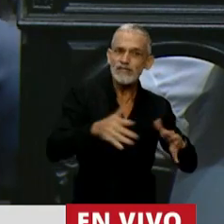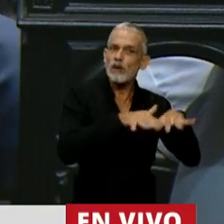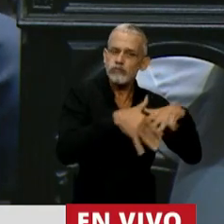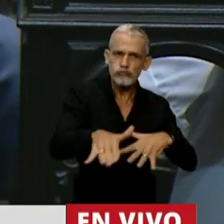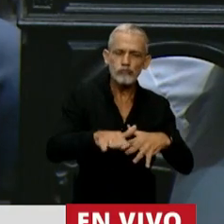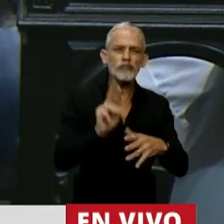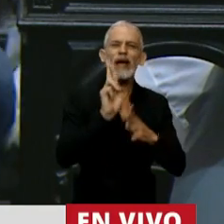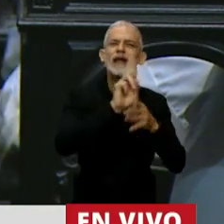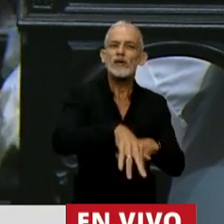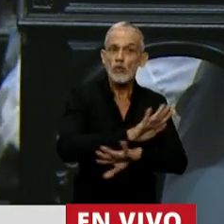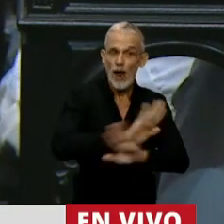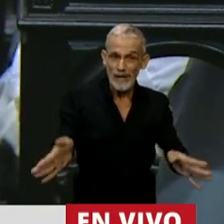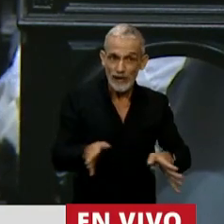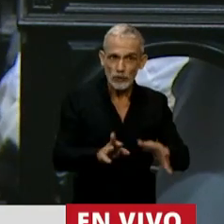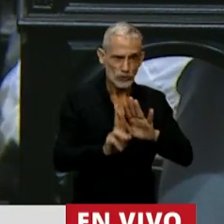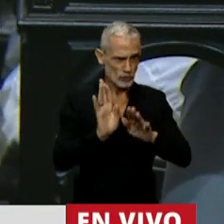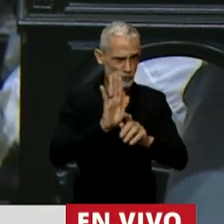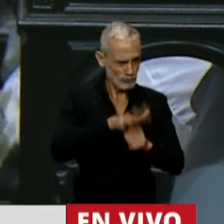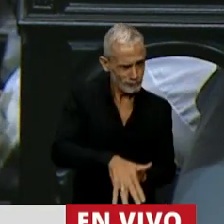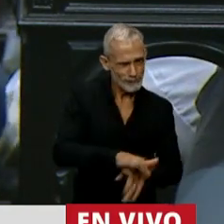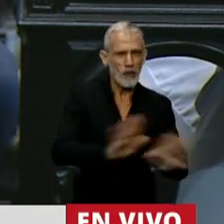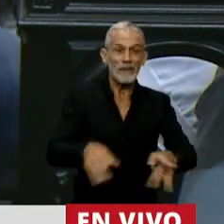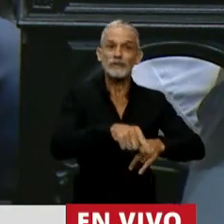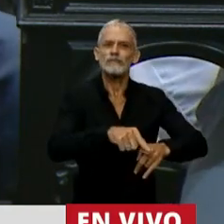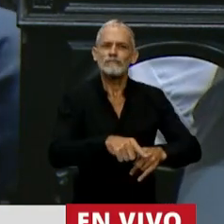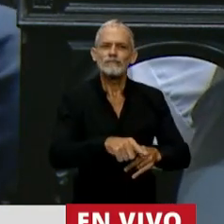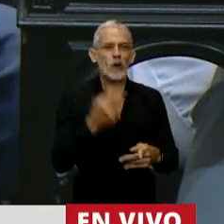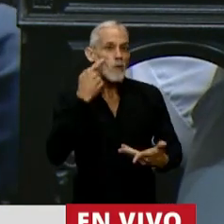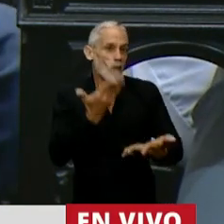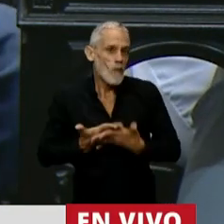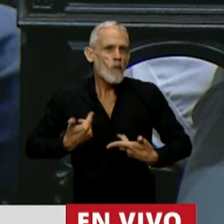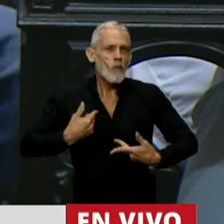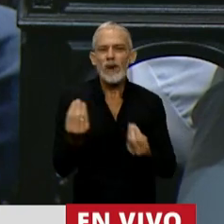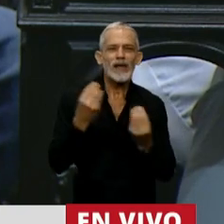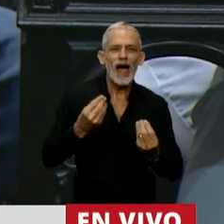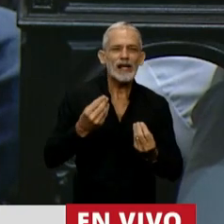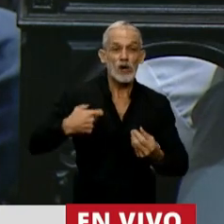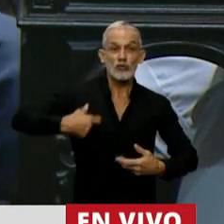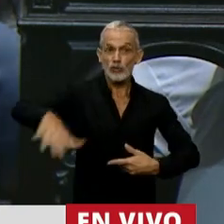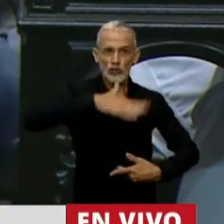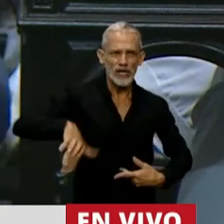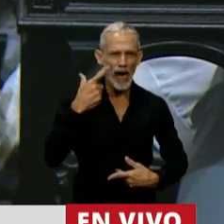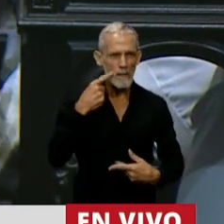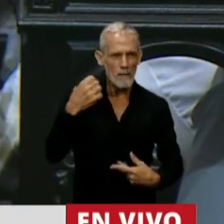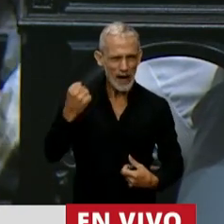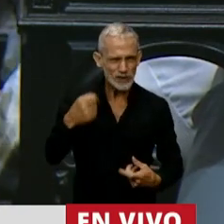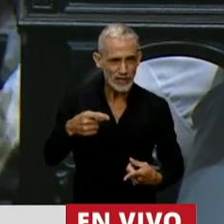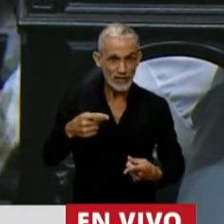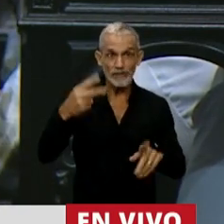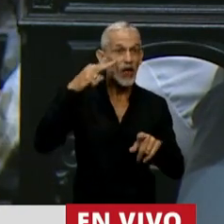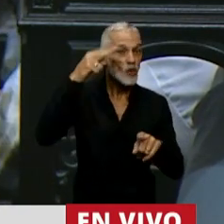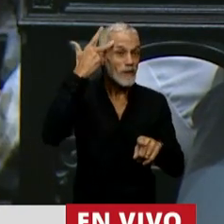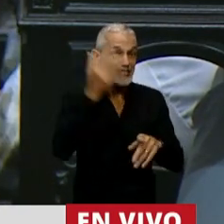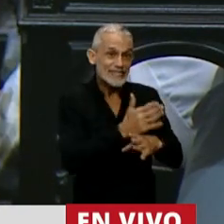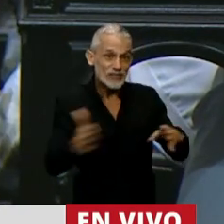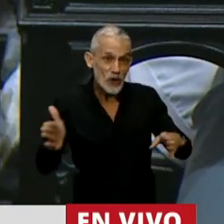movilización Ni Una Menos, nos enrostró la violencia y la crueldad de una sociedad machista. Y que en el 2018, si bien